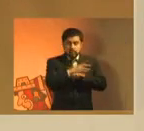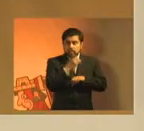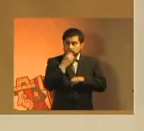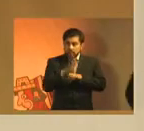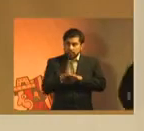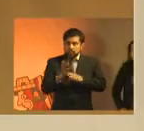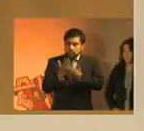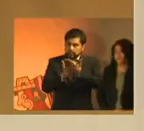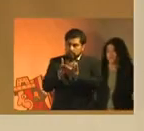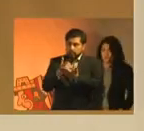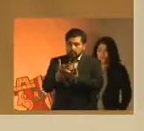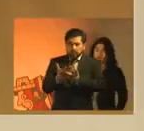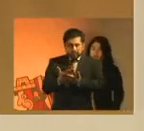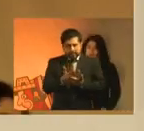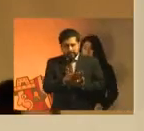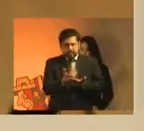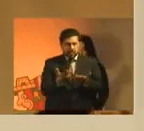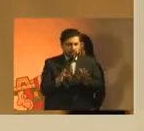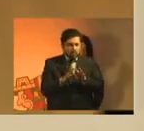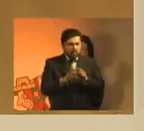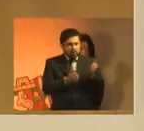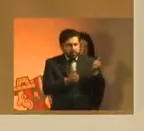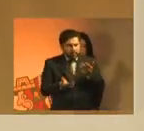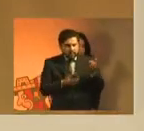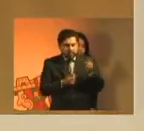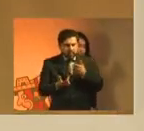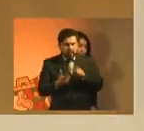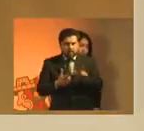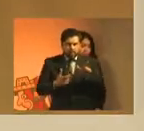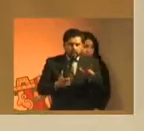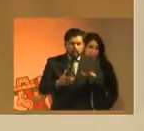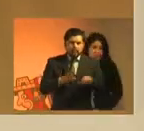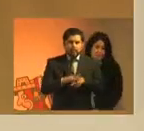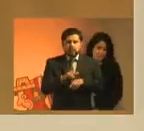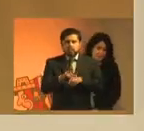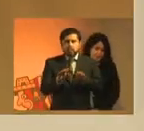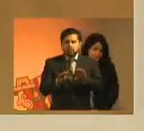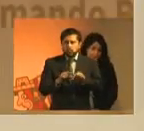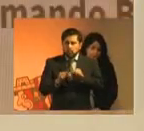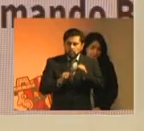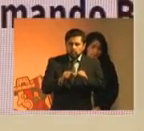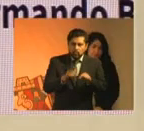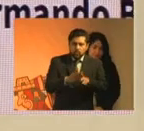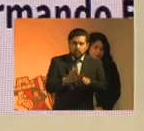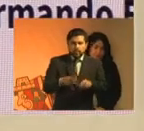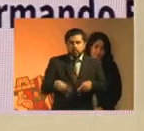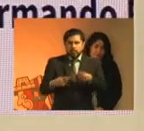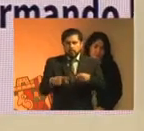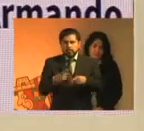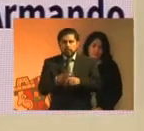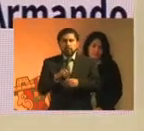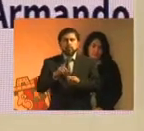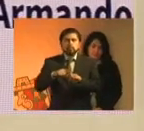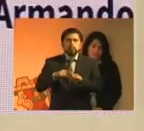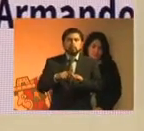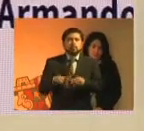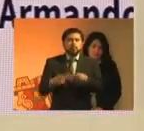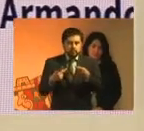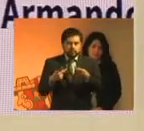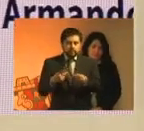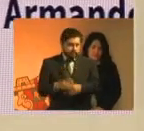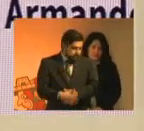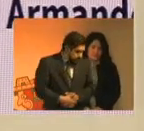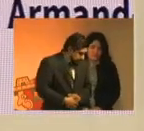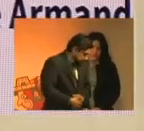ayude a conseguir armas hasta donde yo sé él va a había sido comerciante y conocía en donde podía encontrar